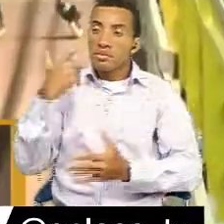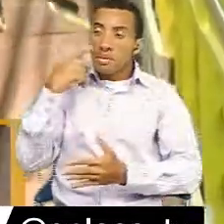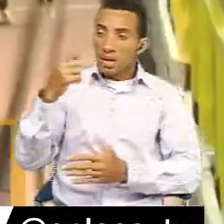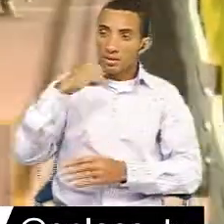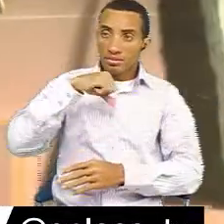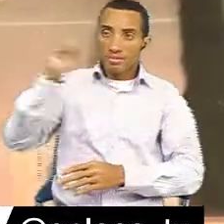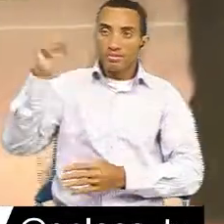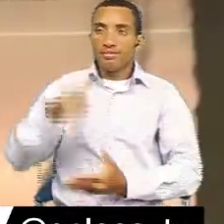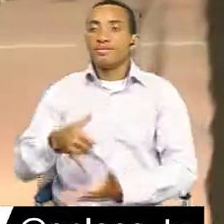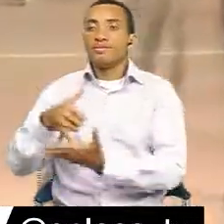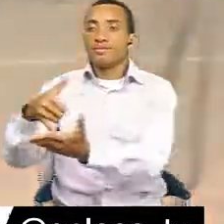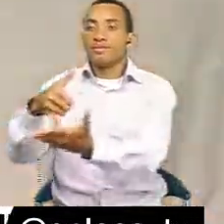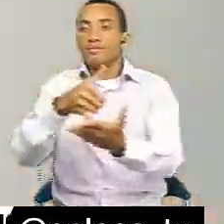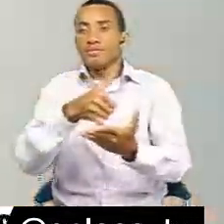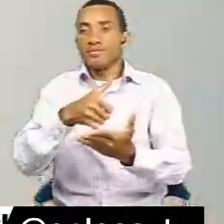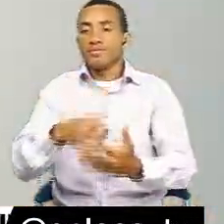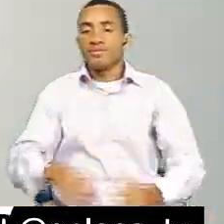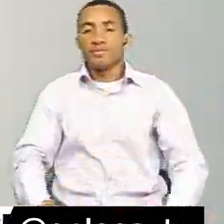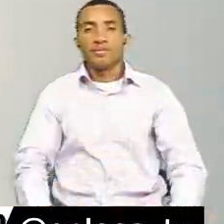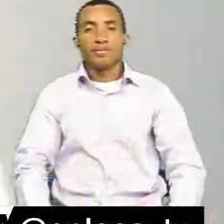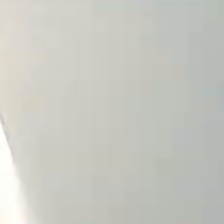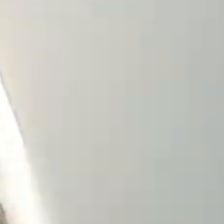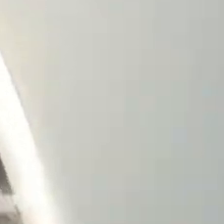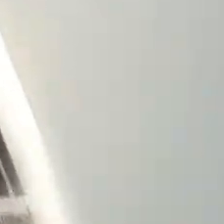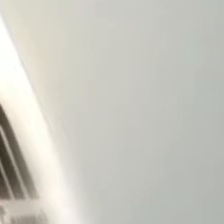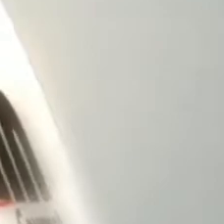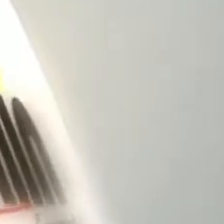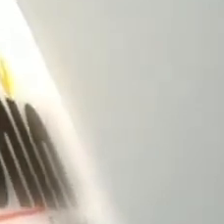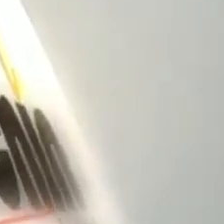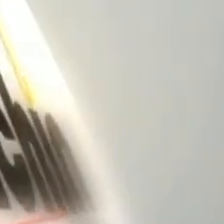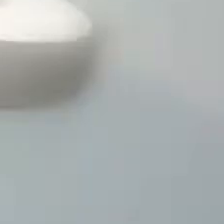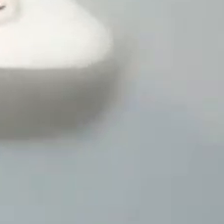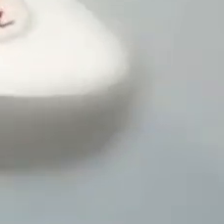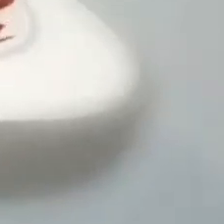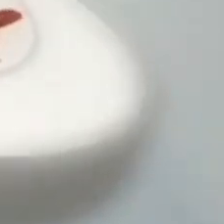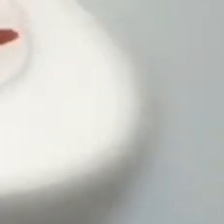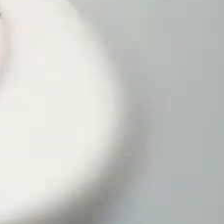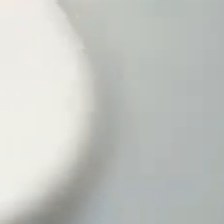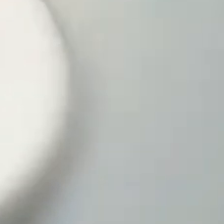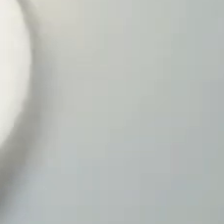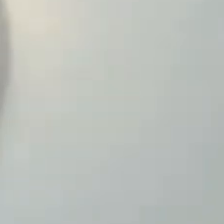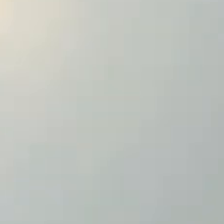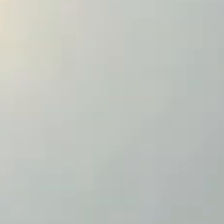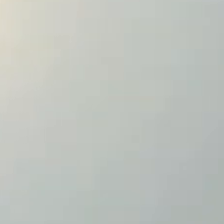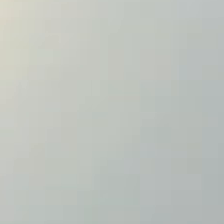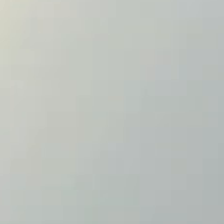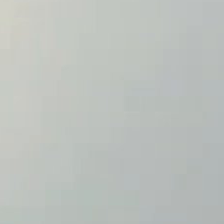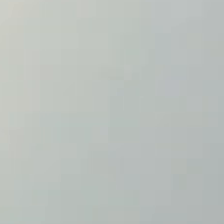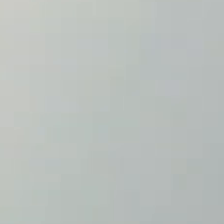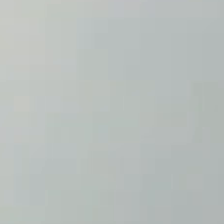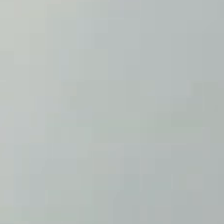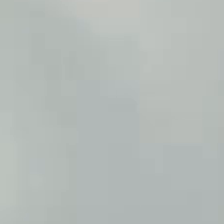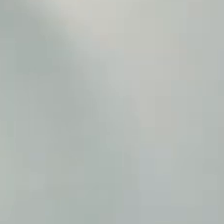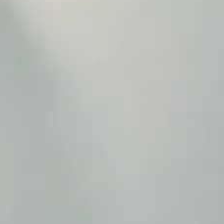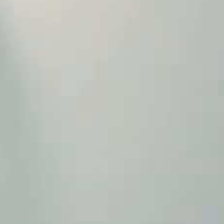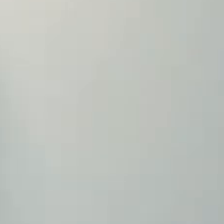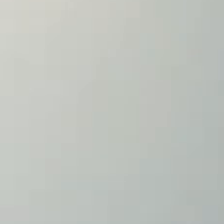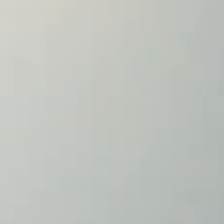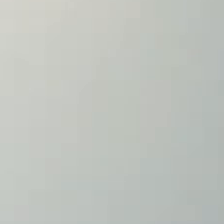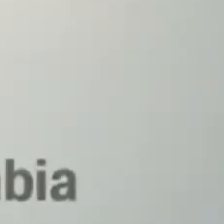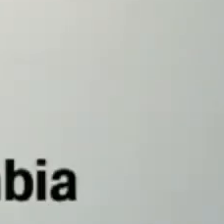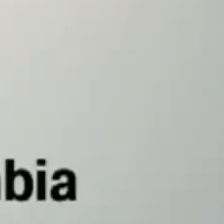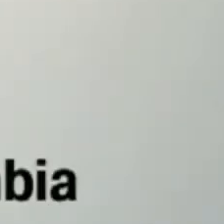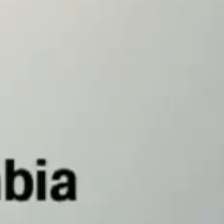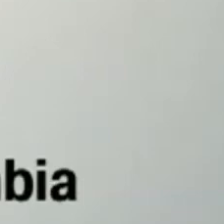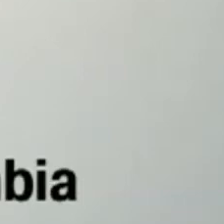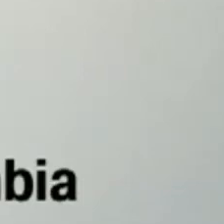deporte sobre ruedas. Hasta aquí los deportes, con el patrocinio de Restaurante El Machín Gourmet, ahora en su nueva sede en